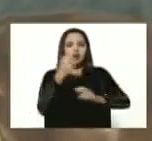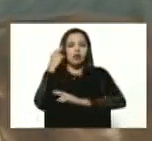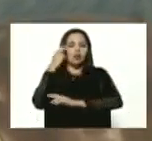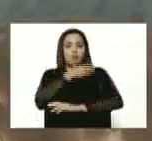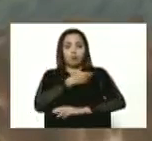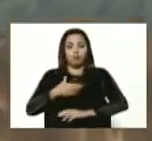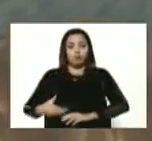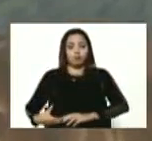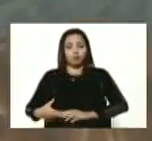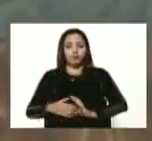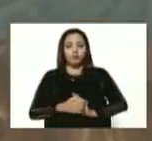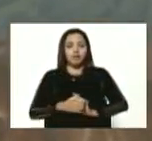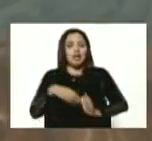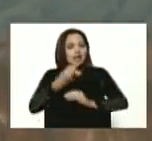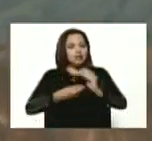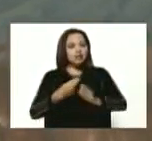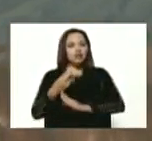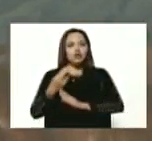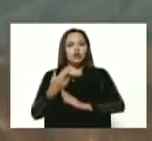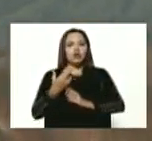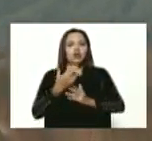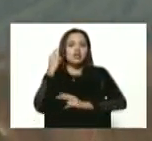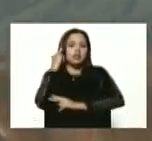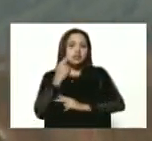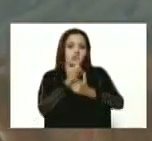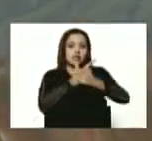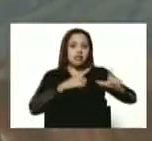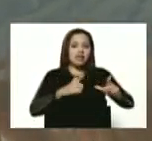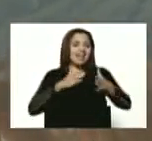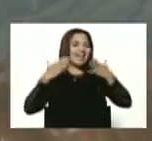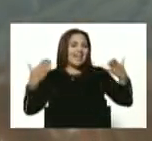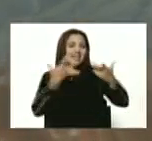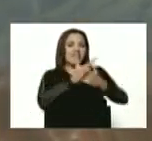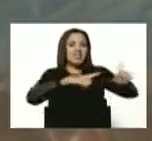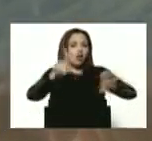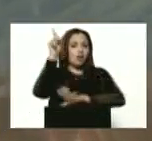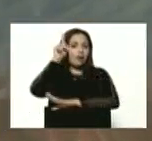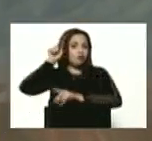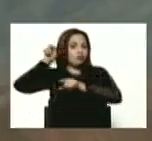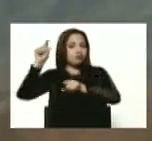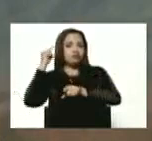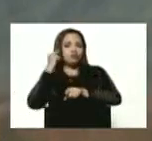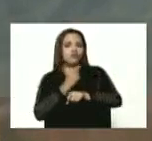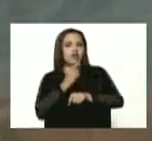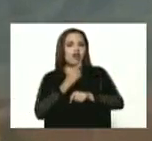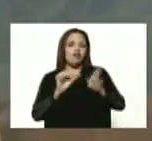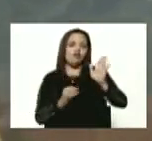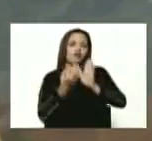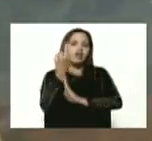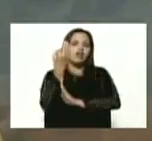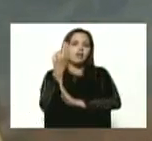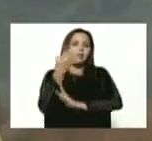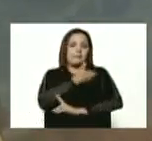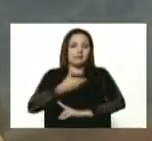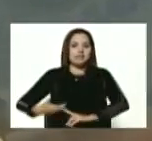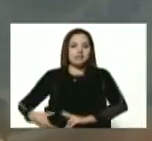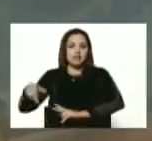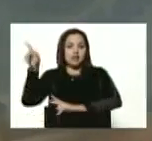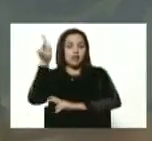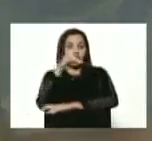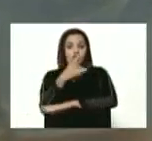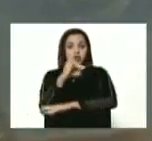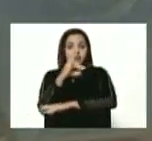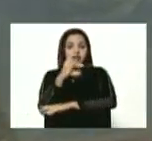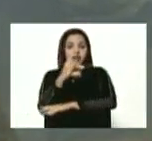Ayacucho, gran libertador del Perú, fundador y presidente de Bolivia. Libertador de